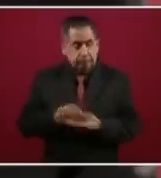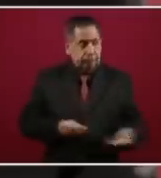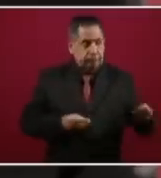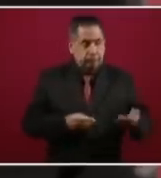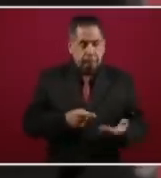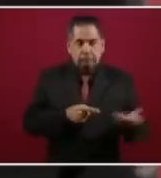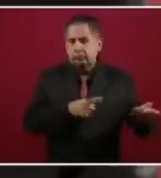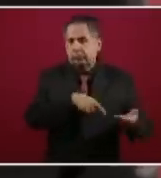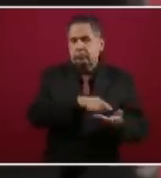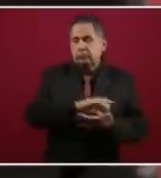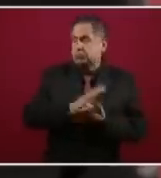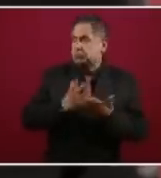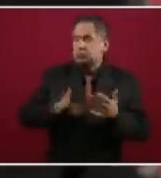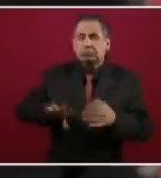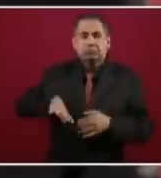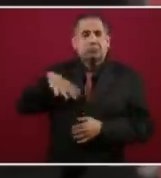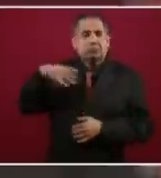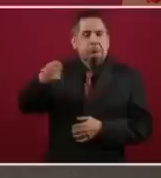leoninos,